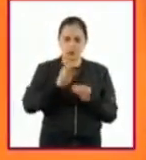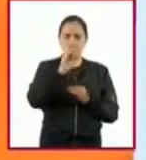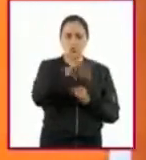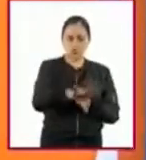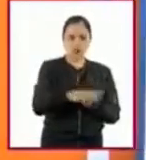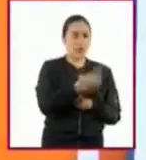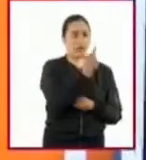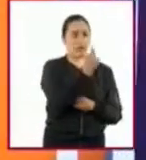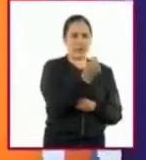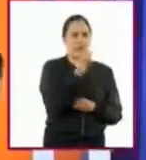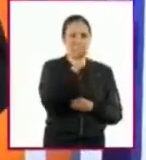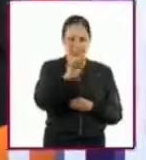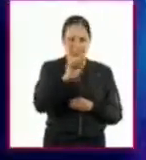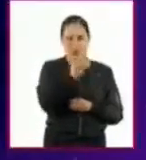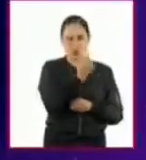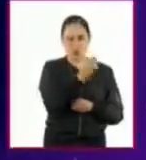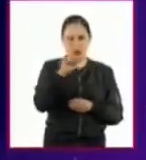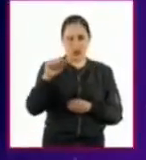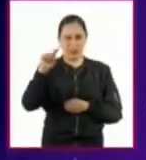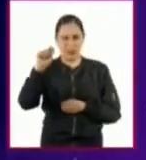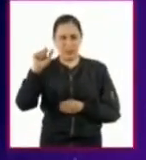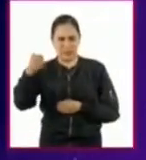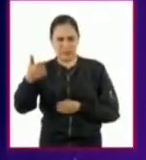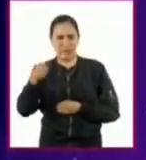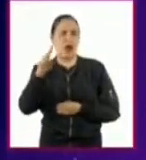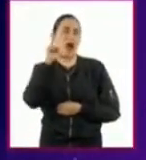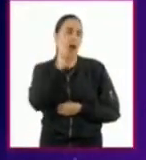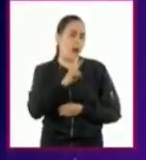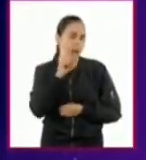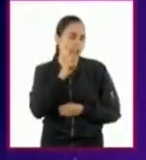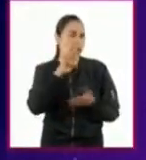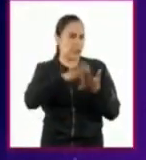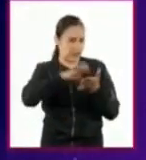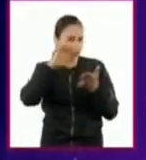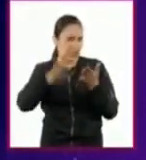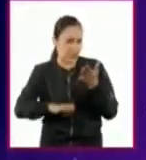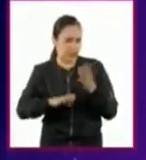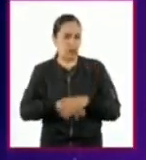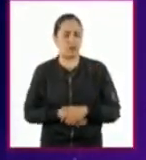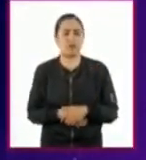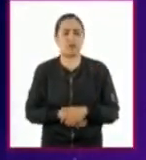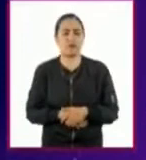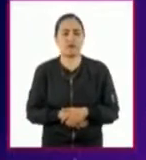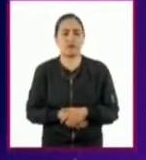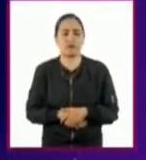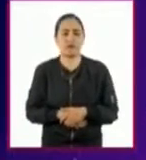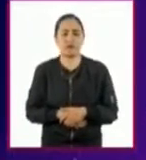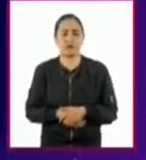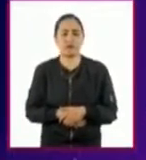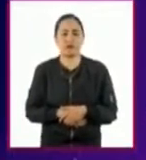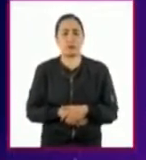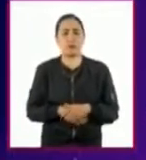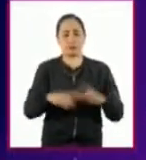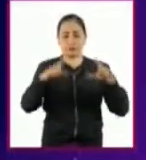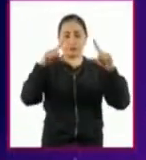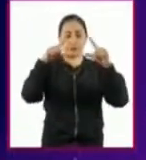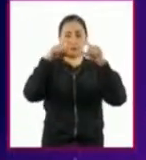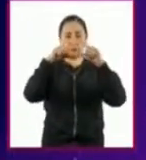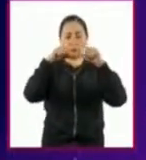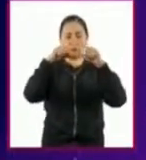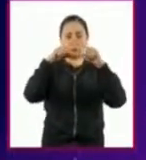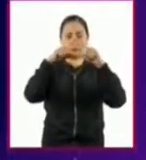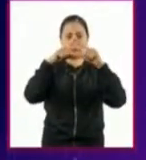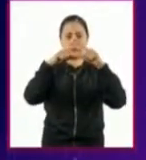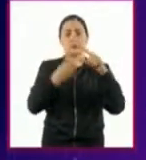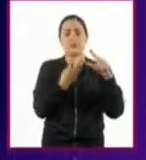triángulos, retomemos el ejemplo del primero de ellos. Para trazar el triángulo, sabiendo que todos sus lados miden 3 centímetros y